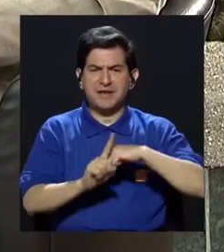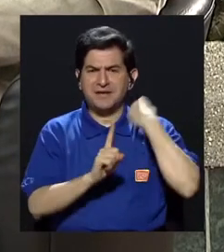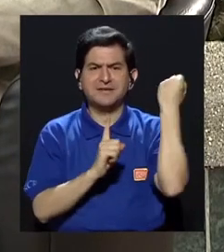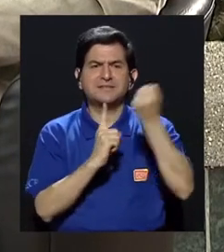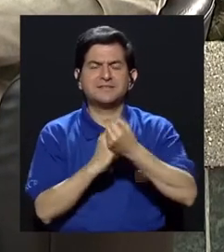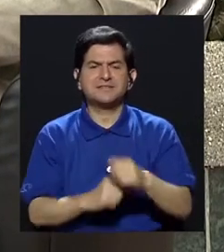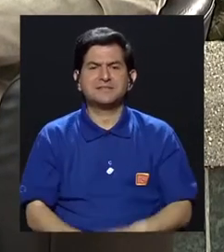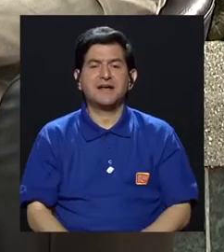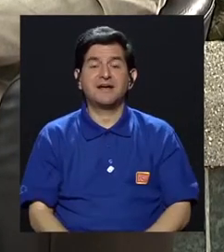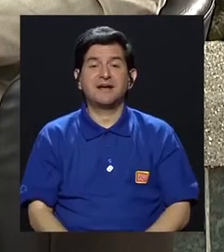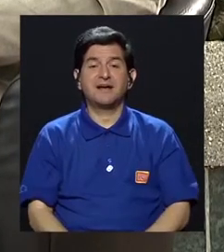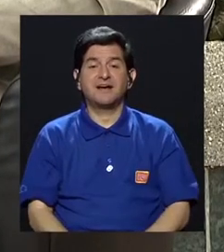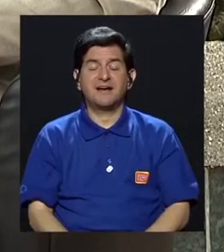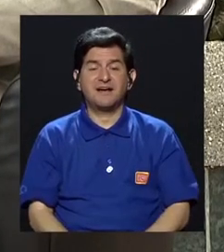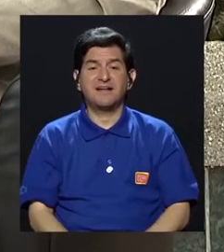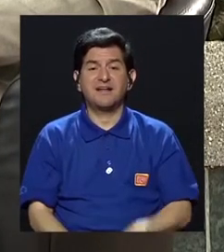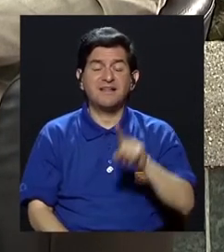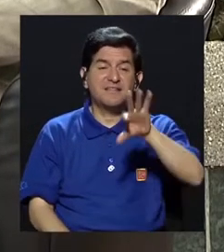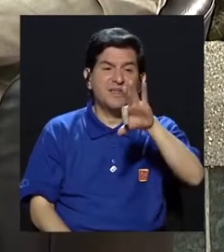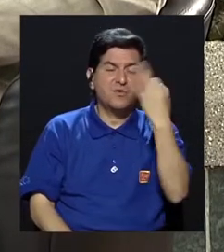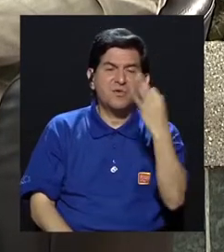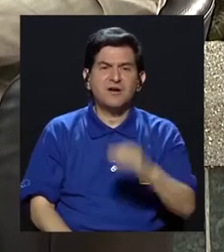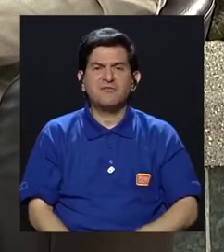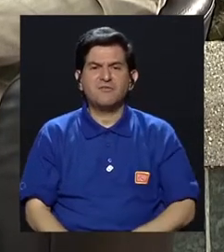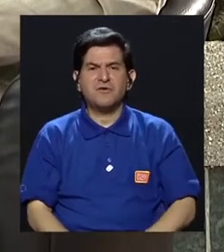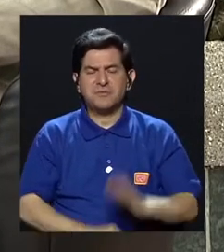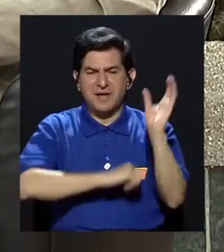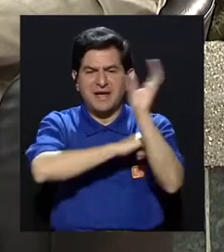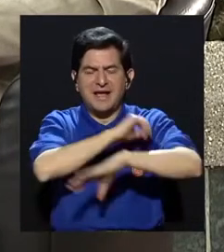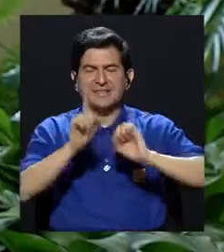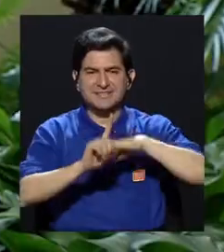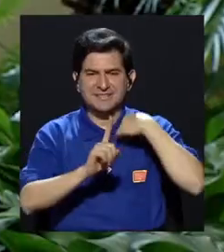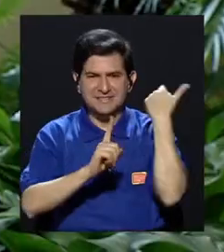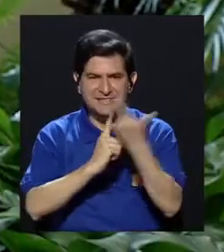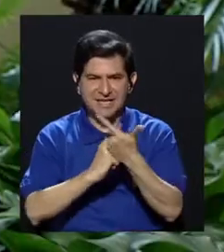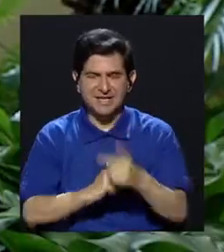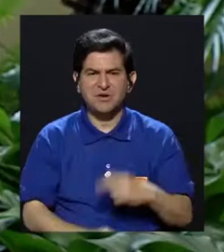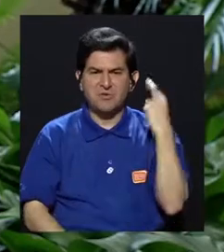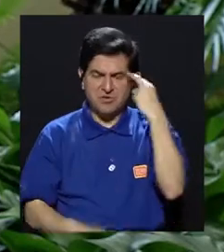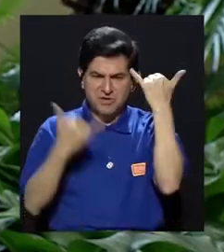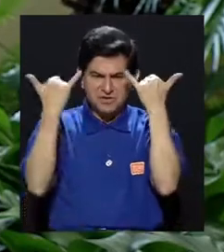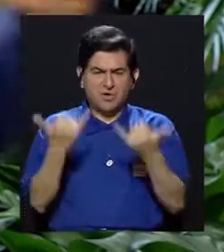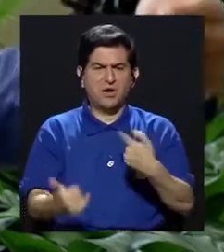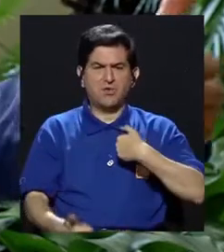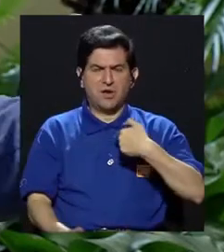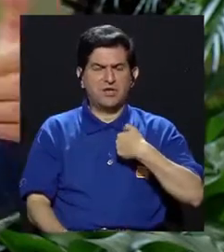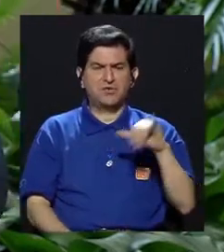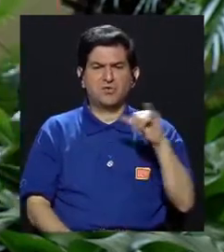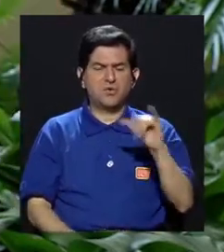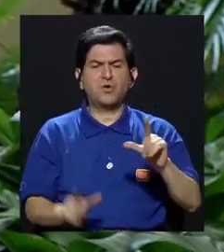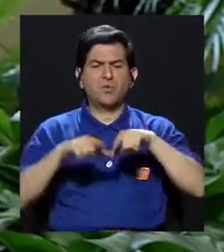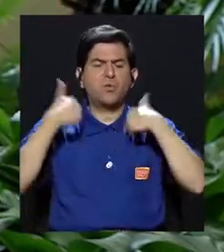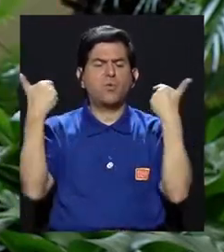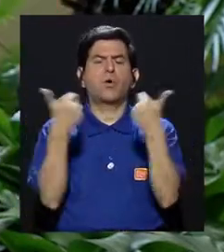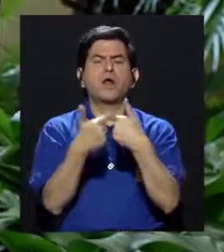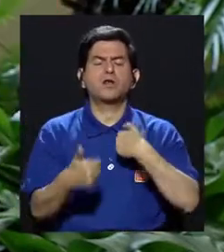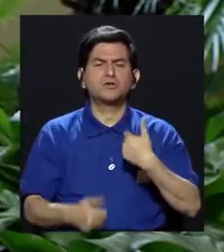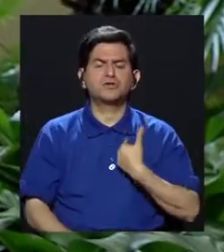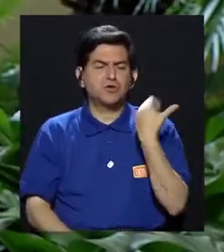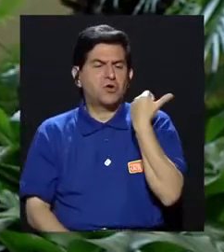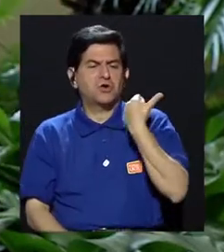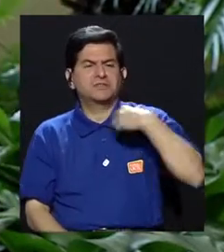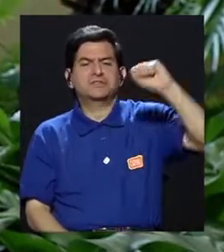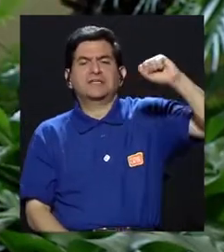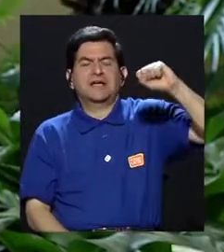eso, vamos a recibir de alguna manera una censura social de por qué ahora yo no soy como la manada, soy un traidor